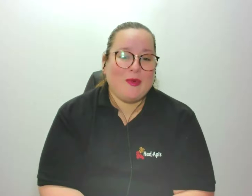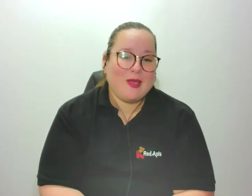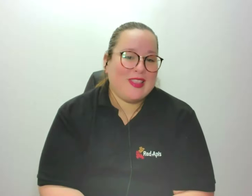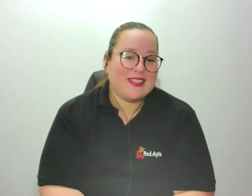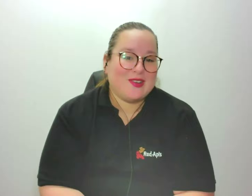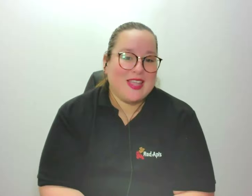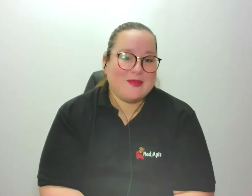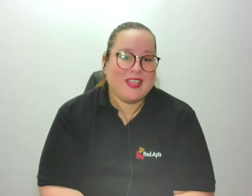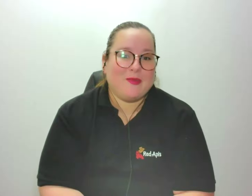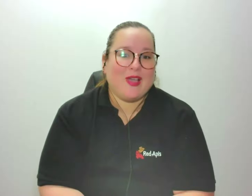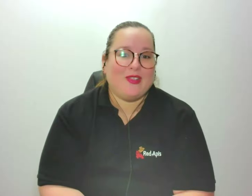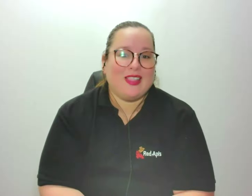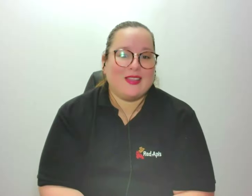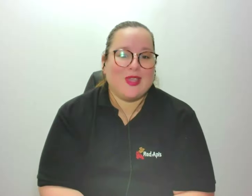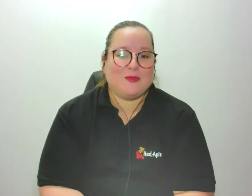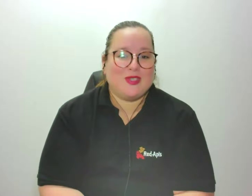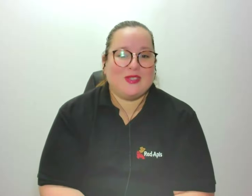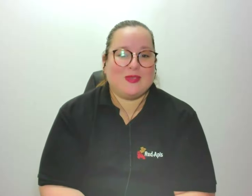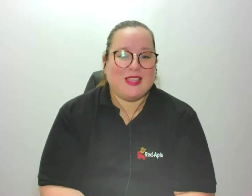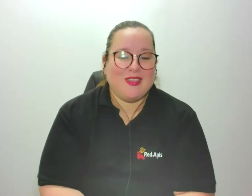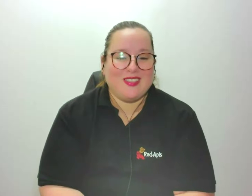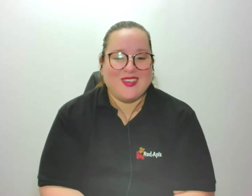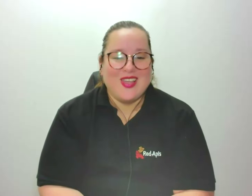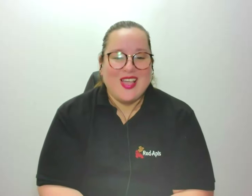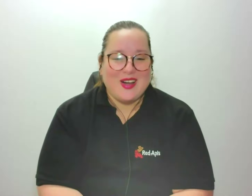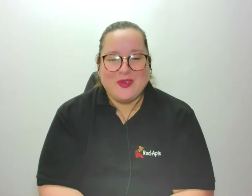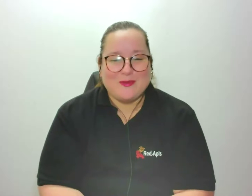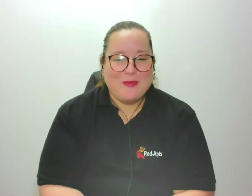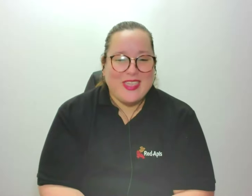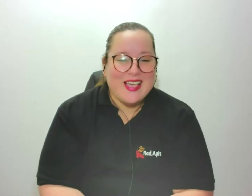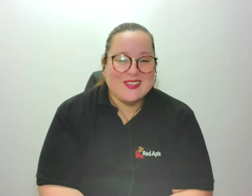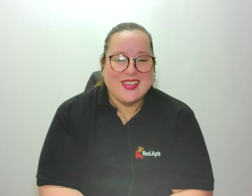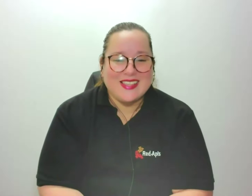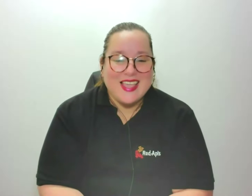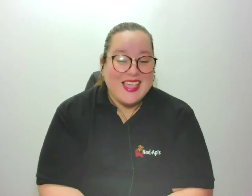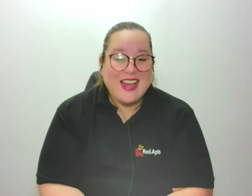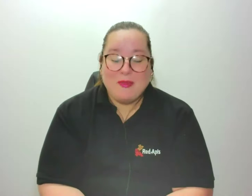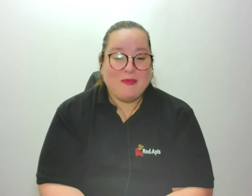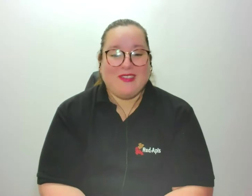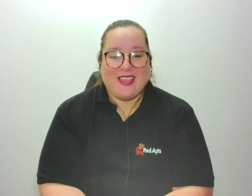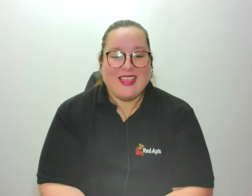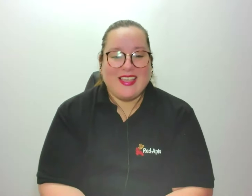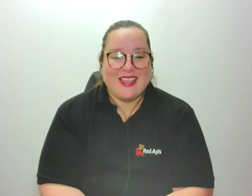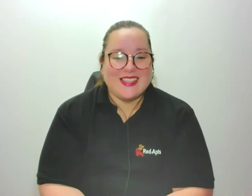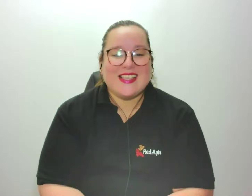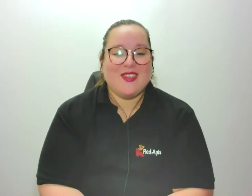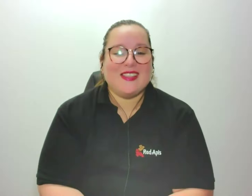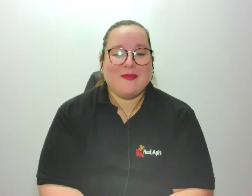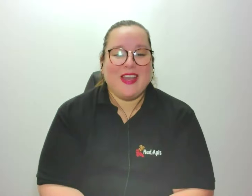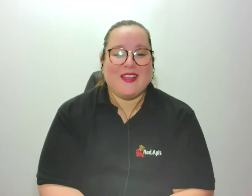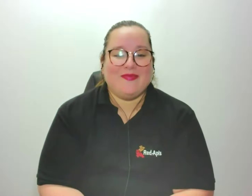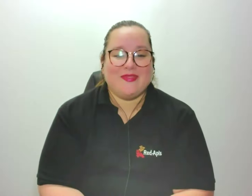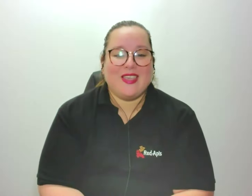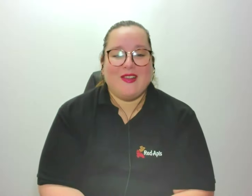para ellos, para que puedan desarrollarse, para que puedan contar sus expresiones, sus sentimientos. Algunos son muy payasos y les permito que se desarrollen